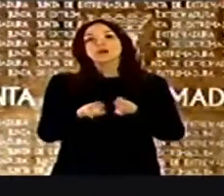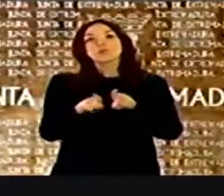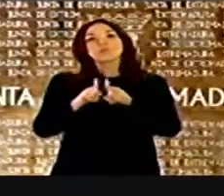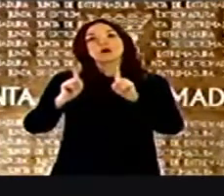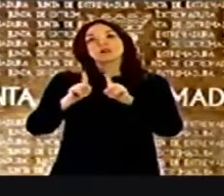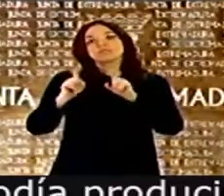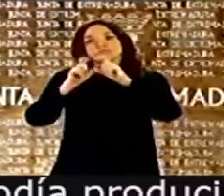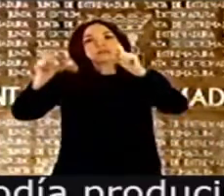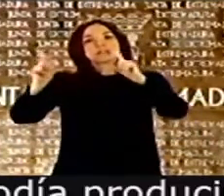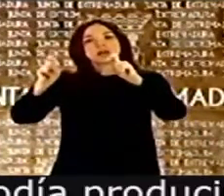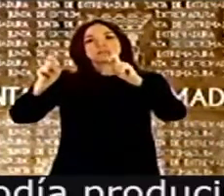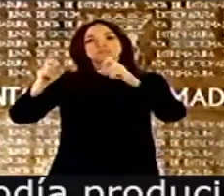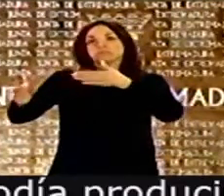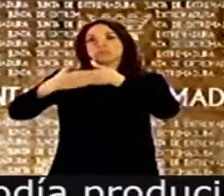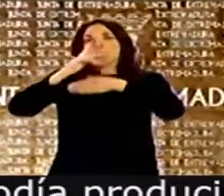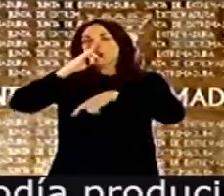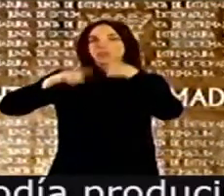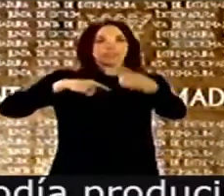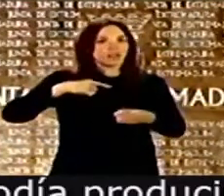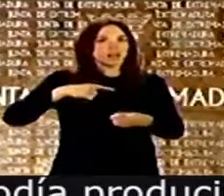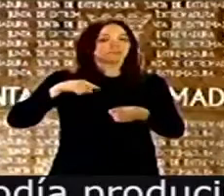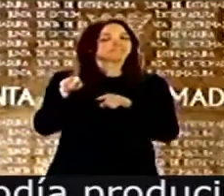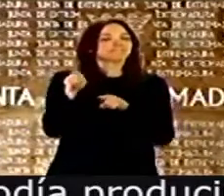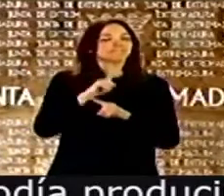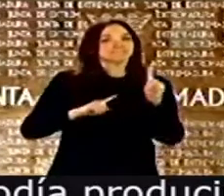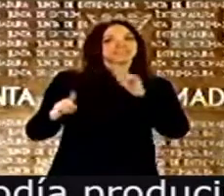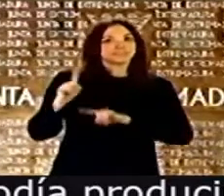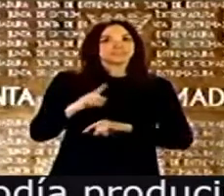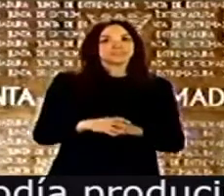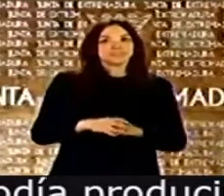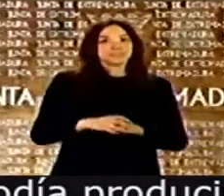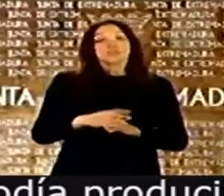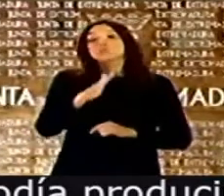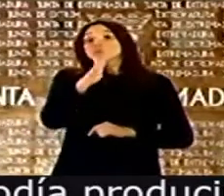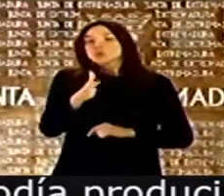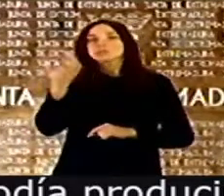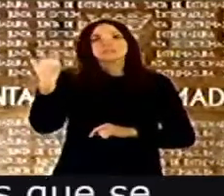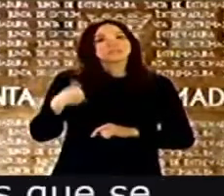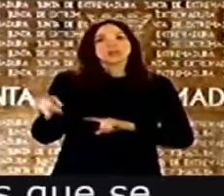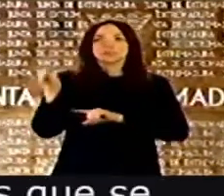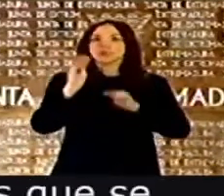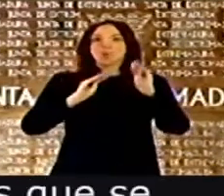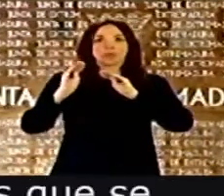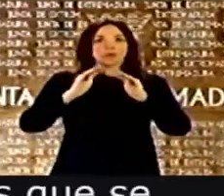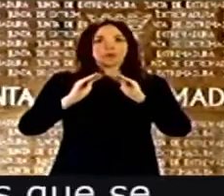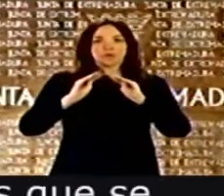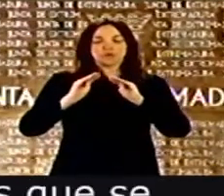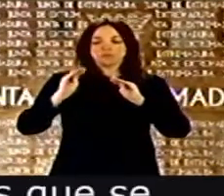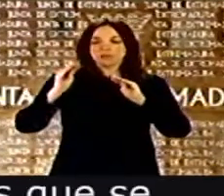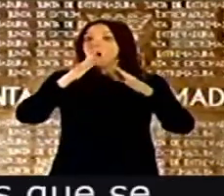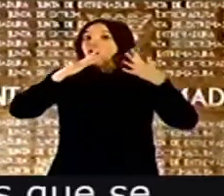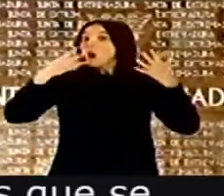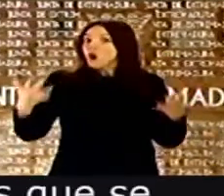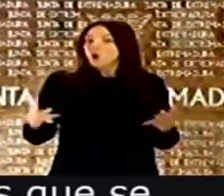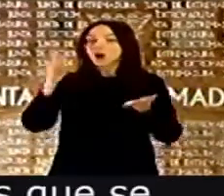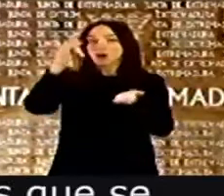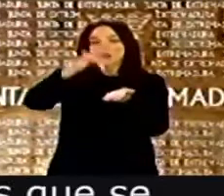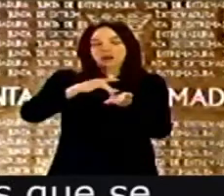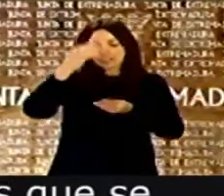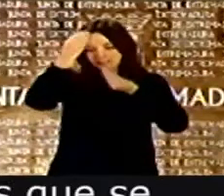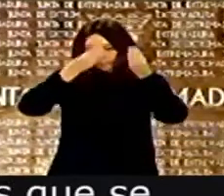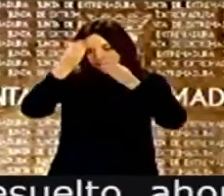un problema, y es que se cerrara el año que viene, y entonces ese problema se ha resuelto. Ahora tenemos que